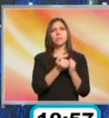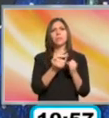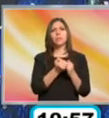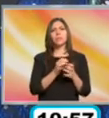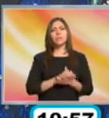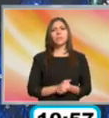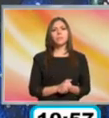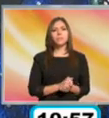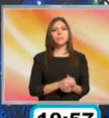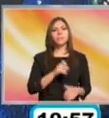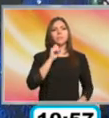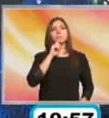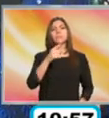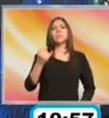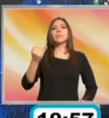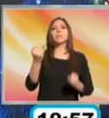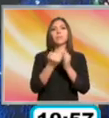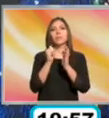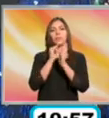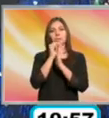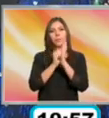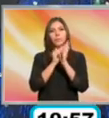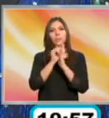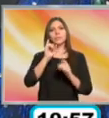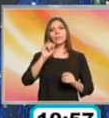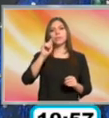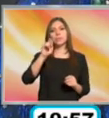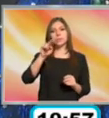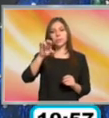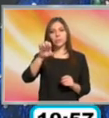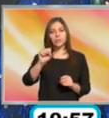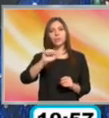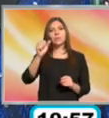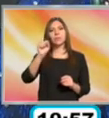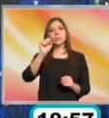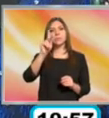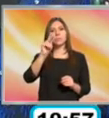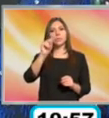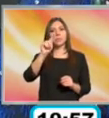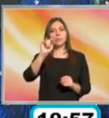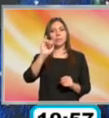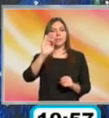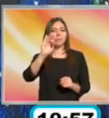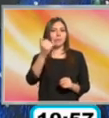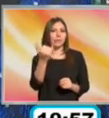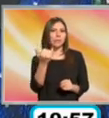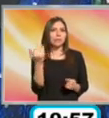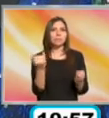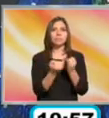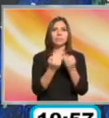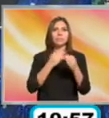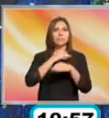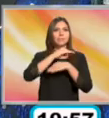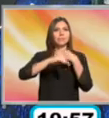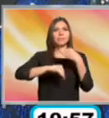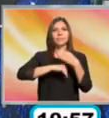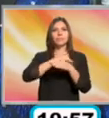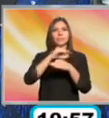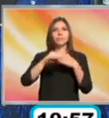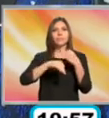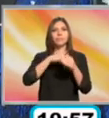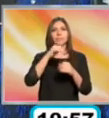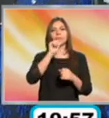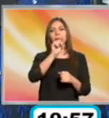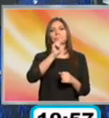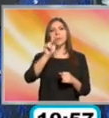descargar por ahí en el YouTube, Ajá. lo pueden descargar en iTunes, en Spotify, en todas las... ¿cómo se llaman? Todas las